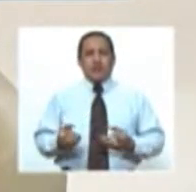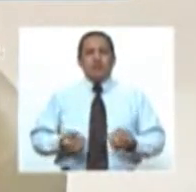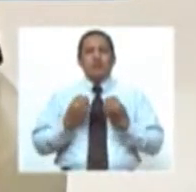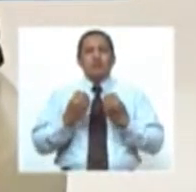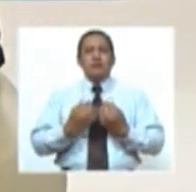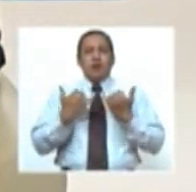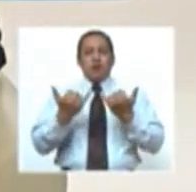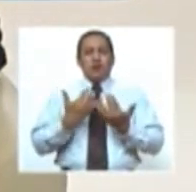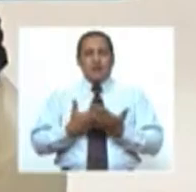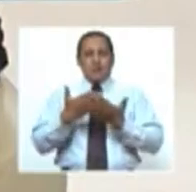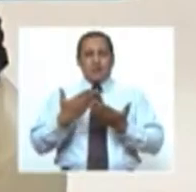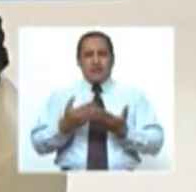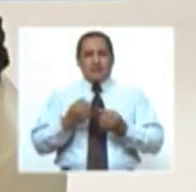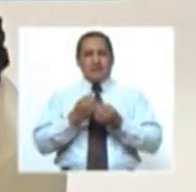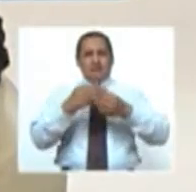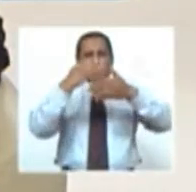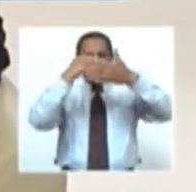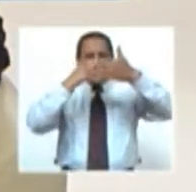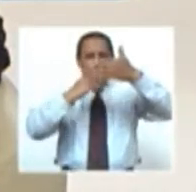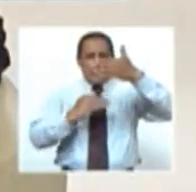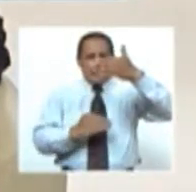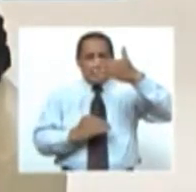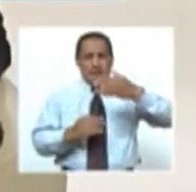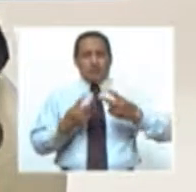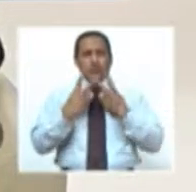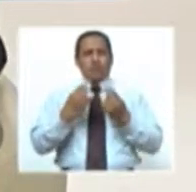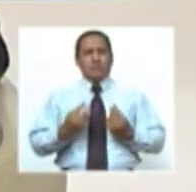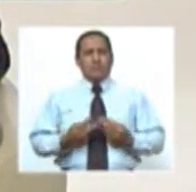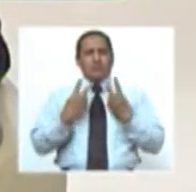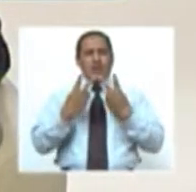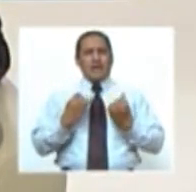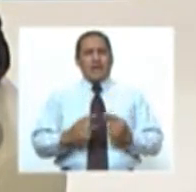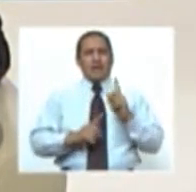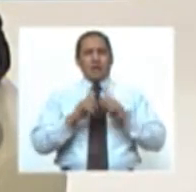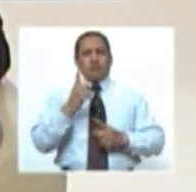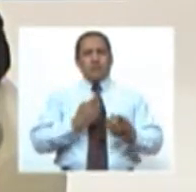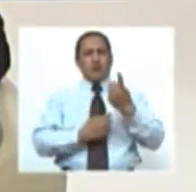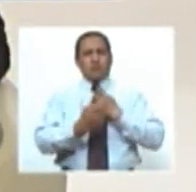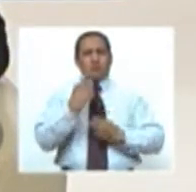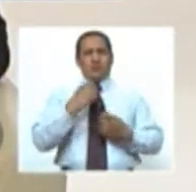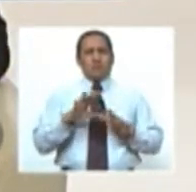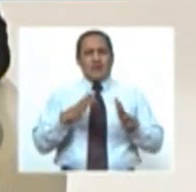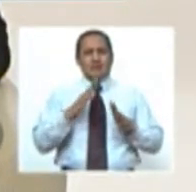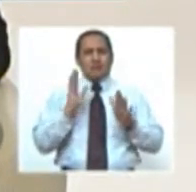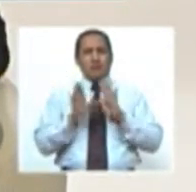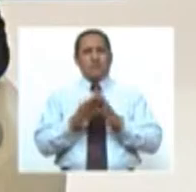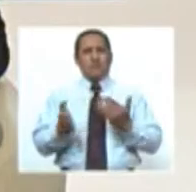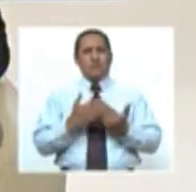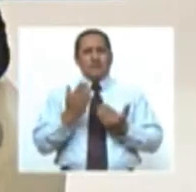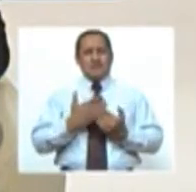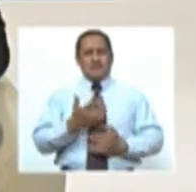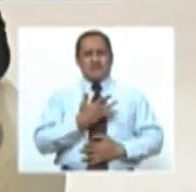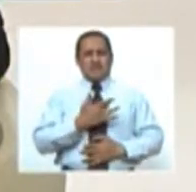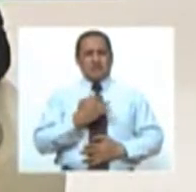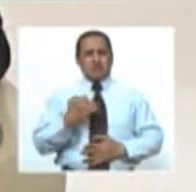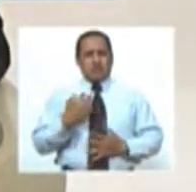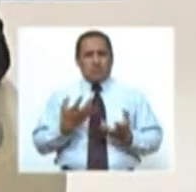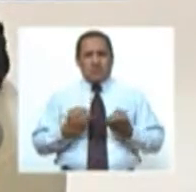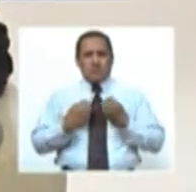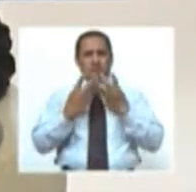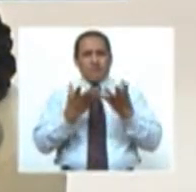que en las bases de datos ahora uno se puede encontrar con datos que nos pueden parecer sensibles y que